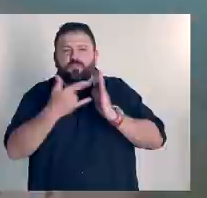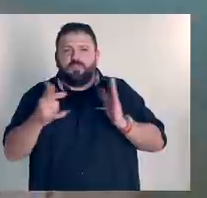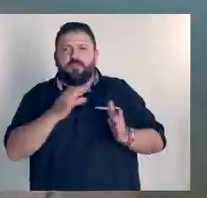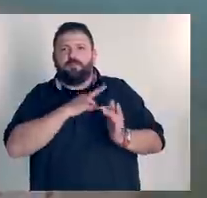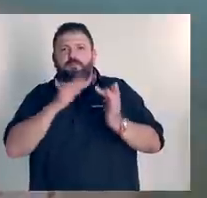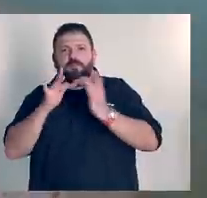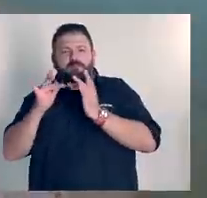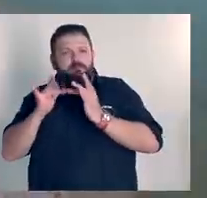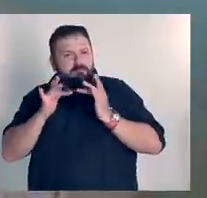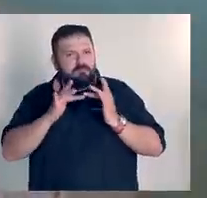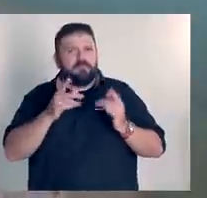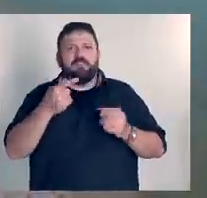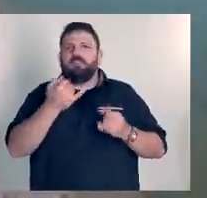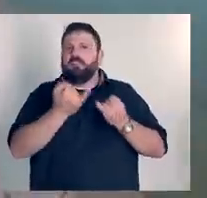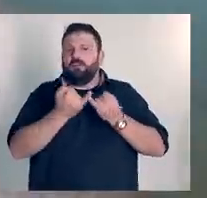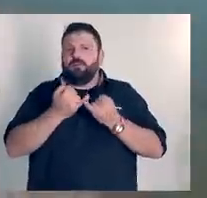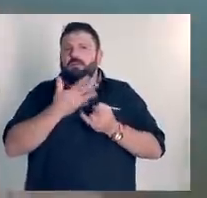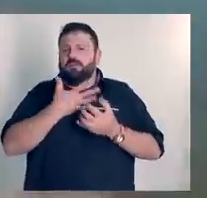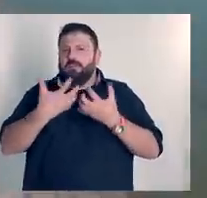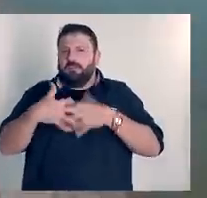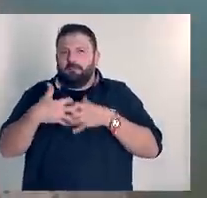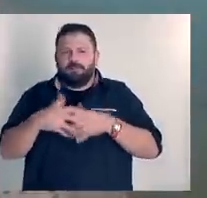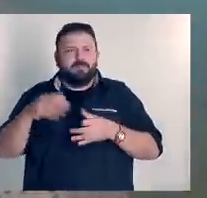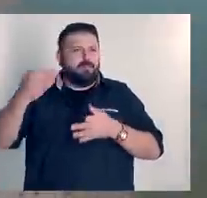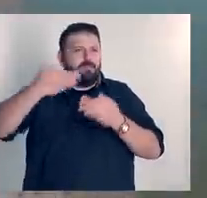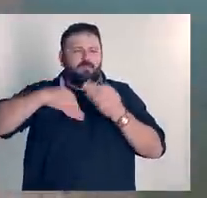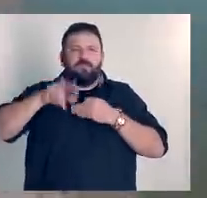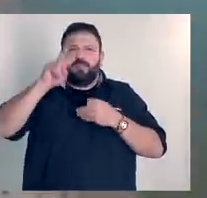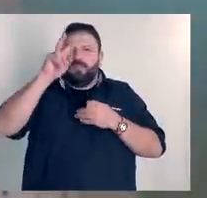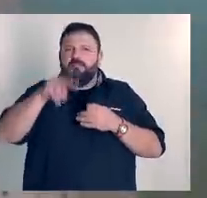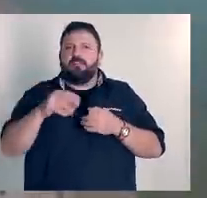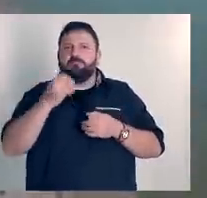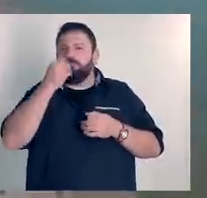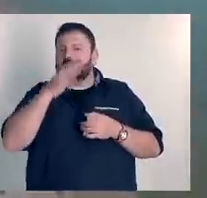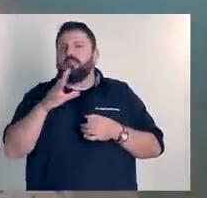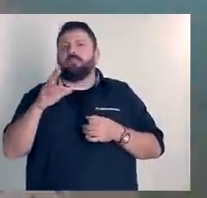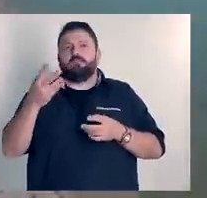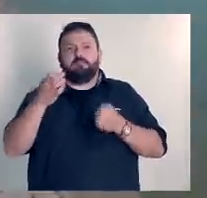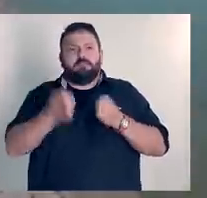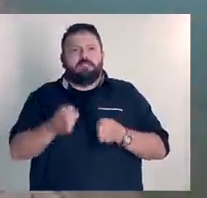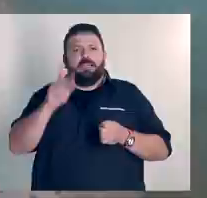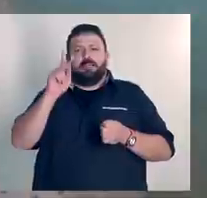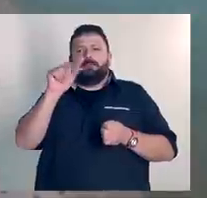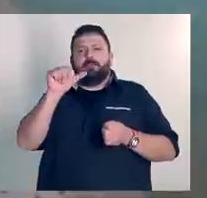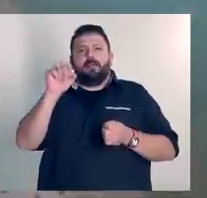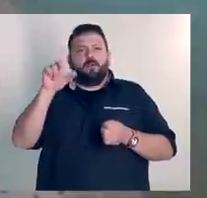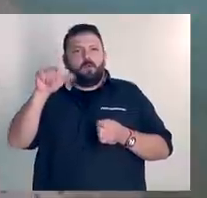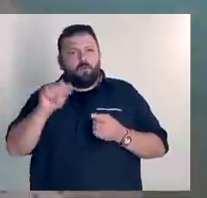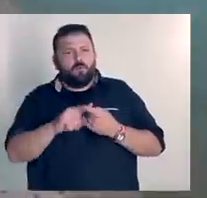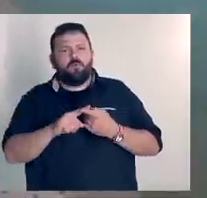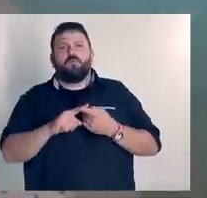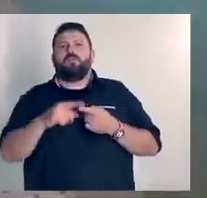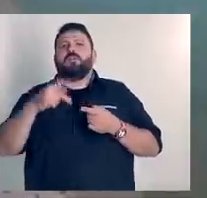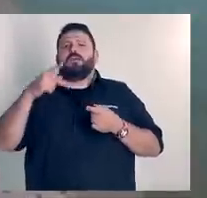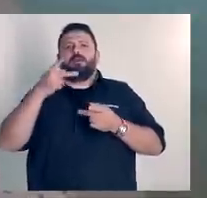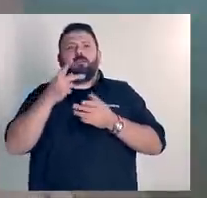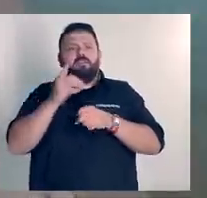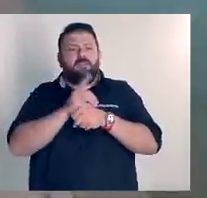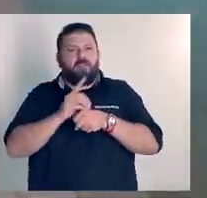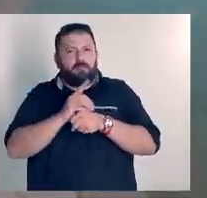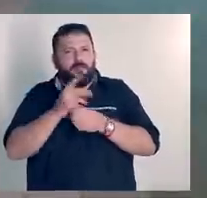un panel de empresarios y empresarias exitosas. Va a estar Paola Díaz, Diamante Premier, Karen King, Diamante